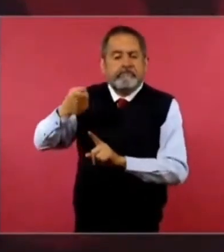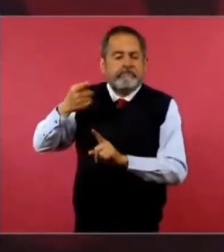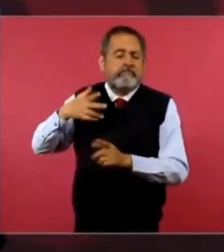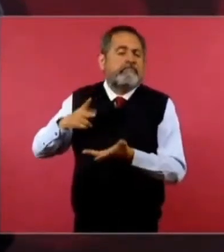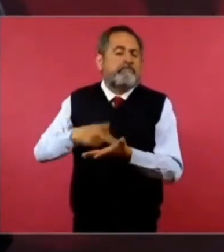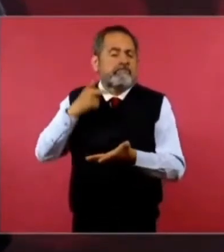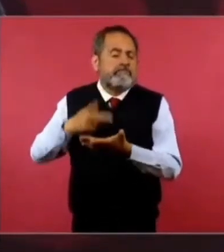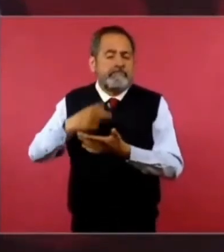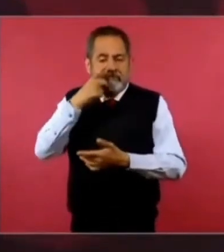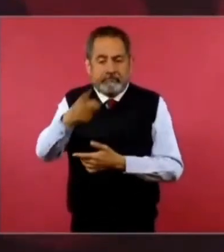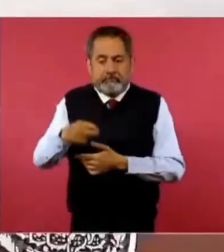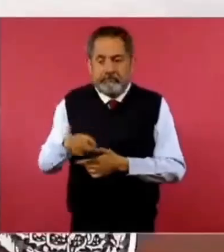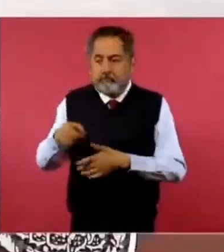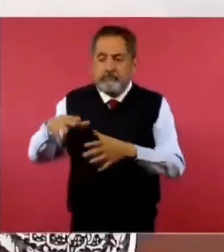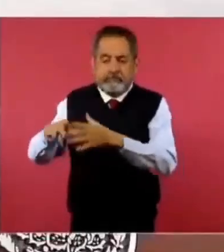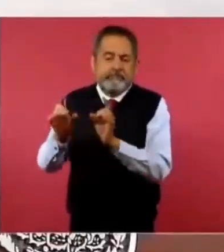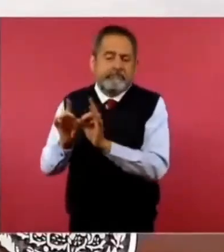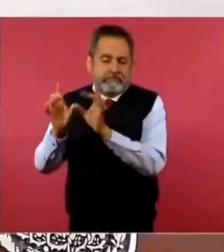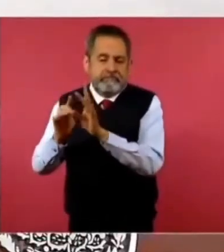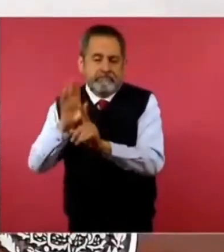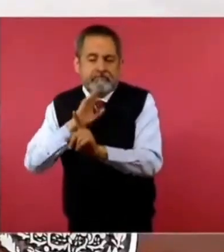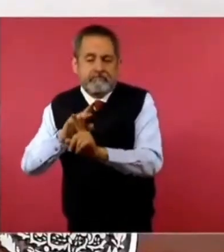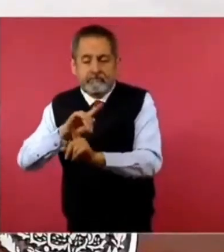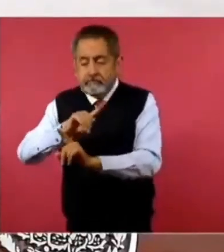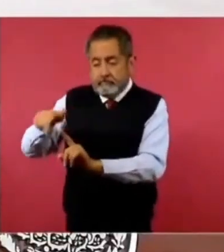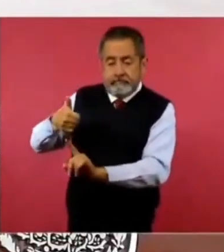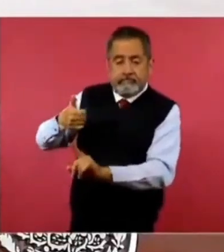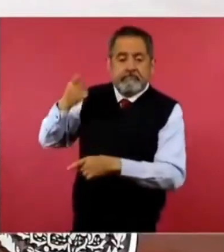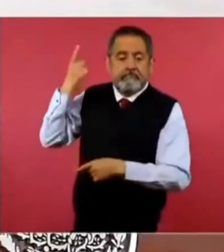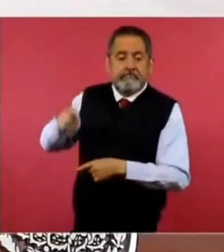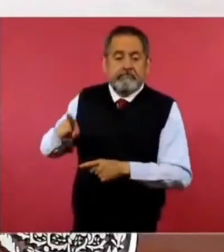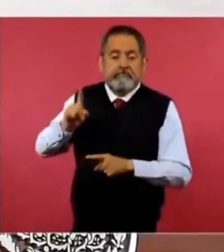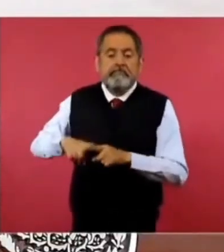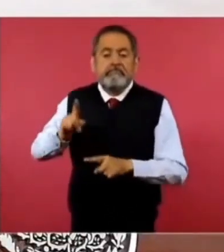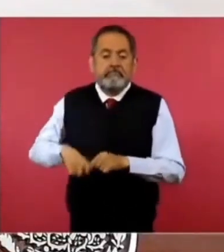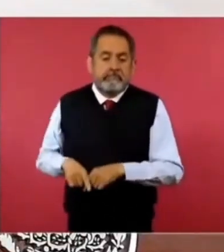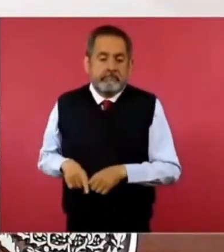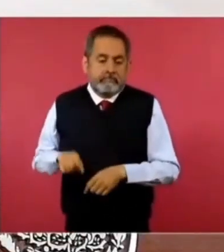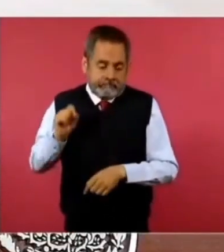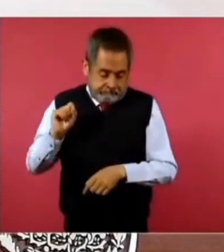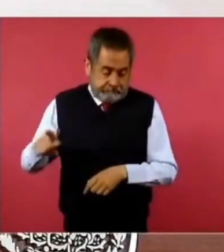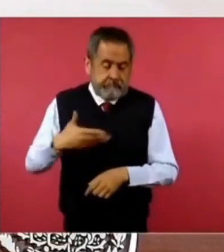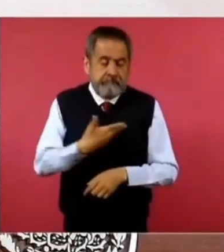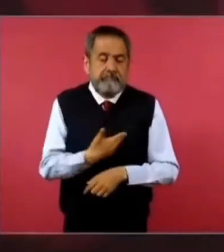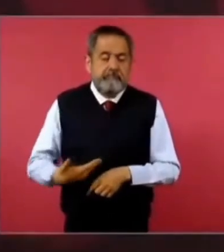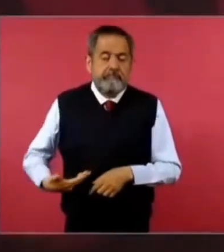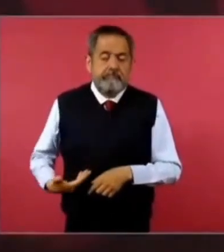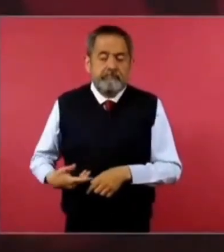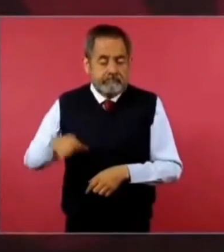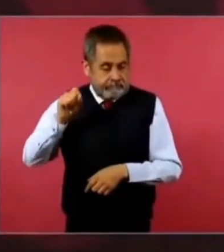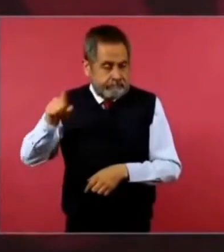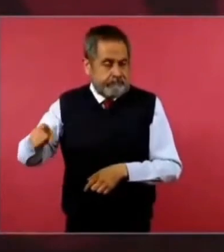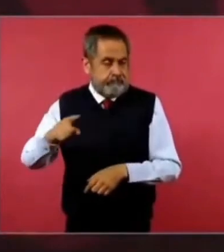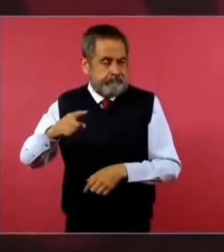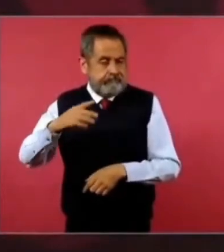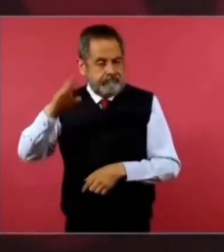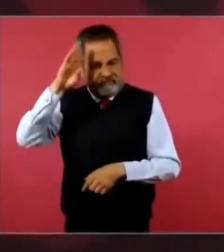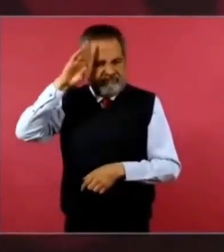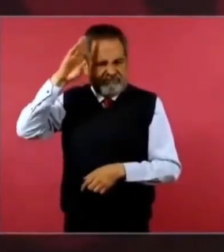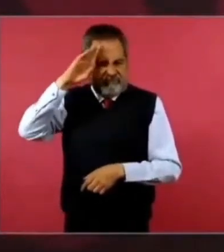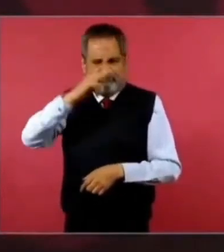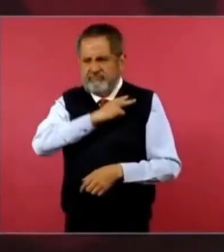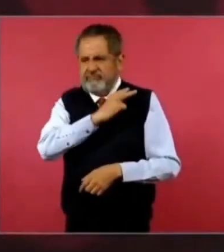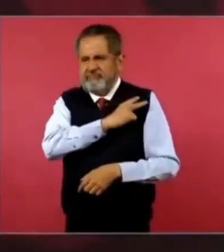las Fuerzas Armadas reciben órdenes del presidente, que es el comandante supremo.